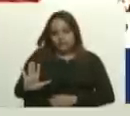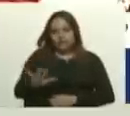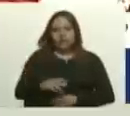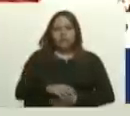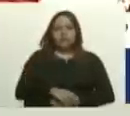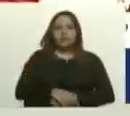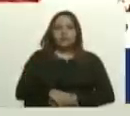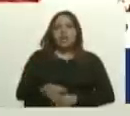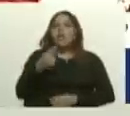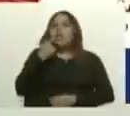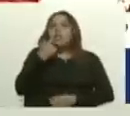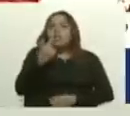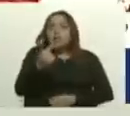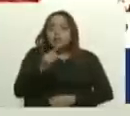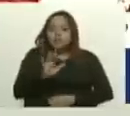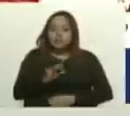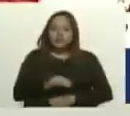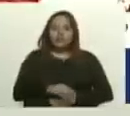decir